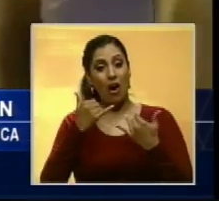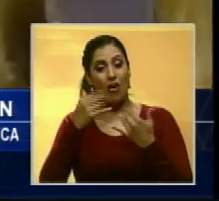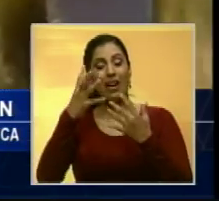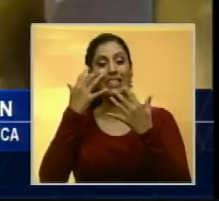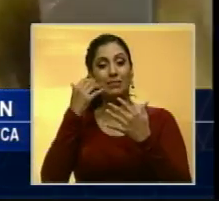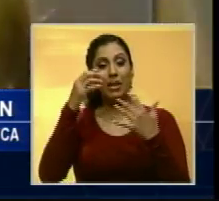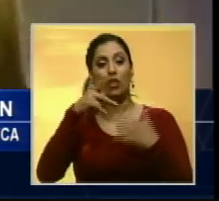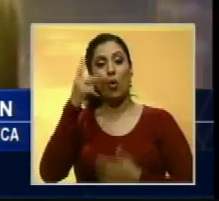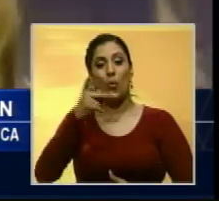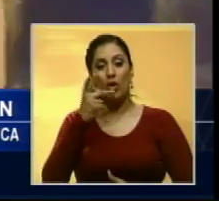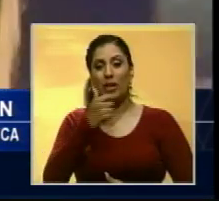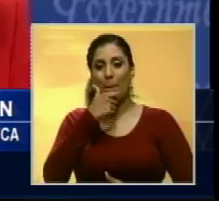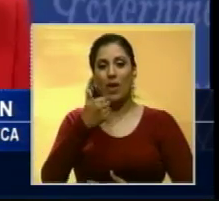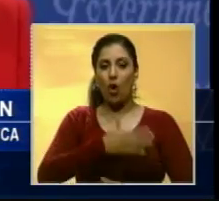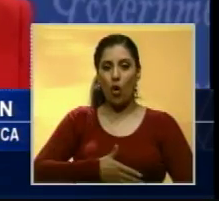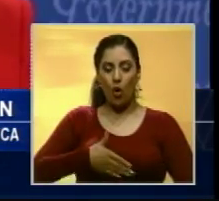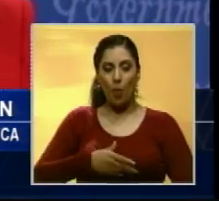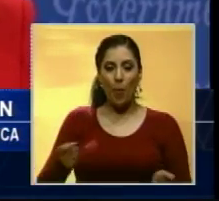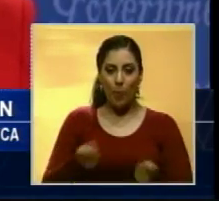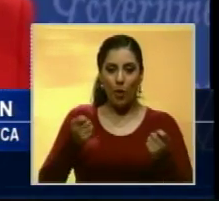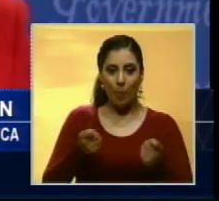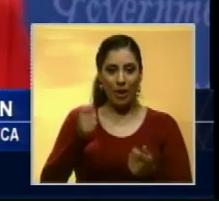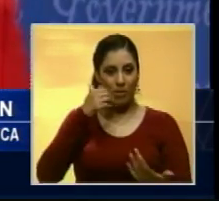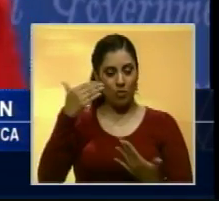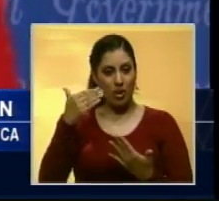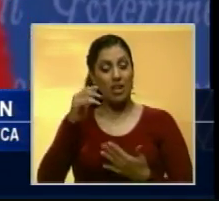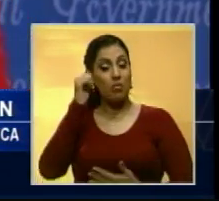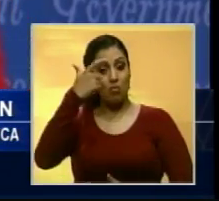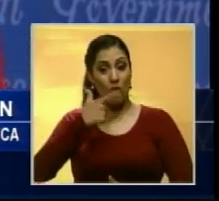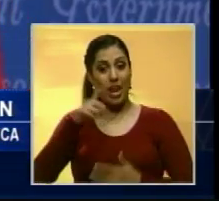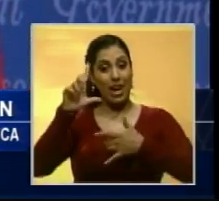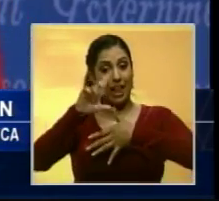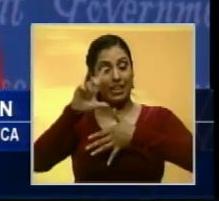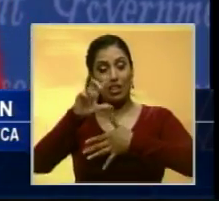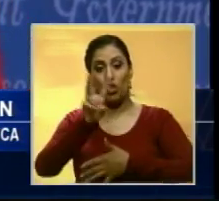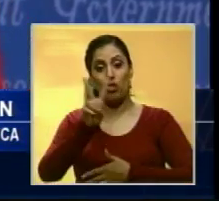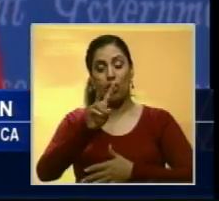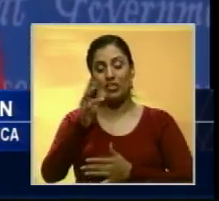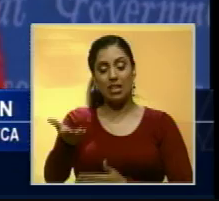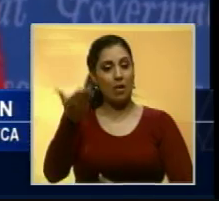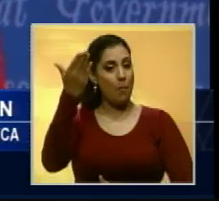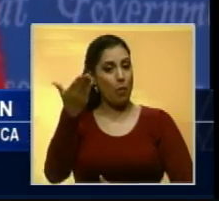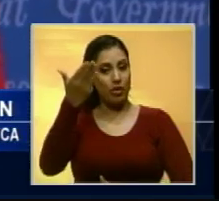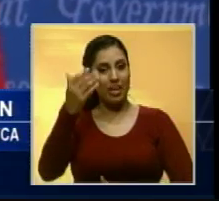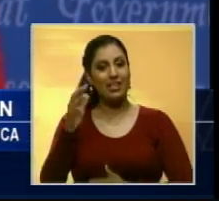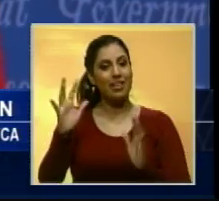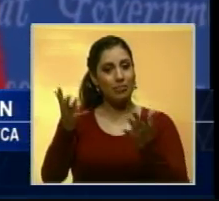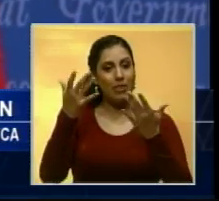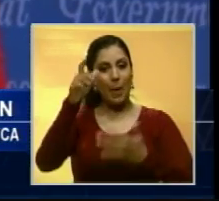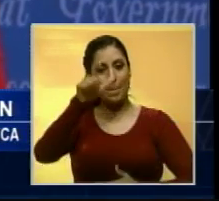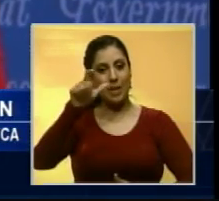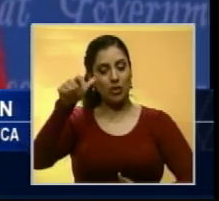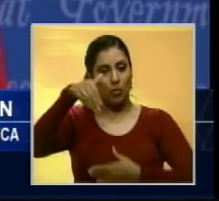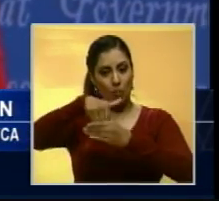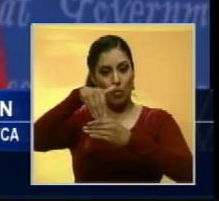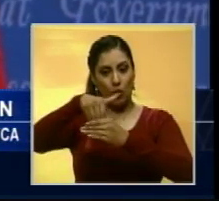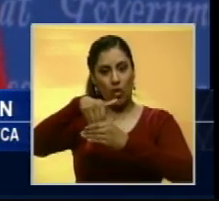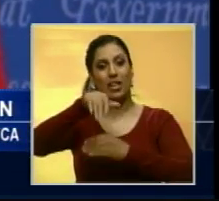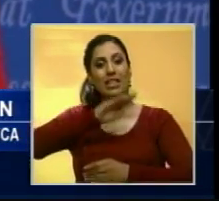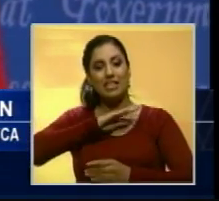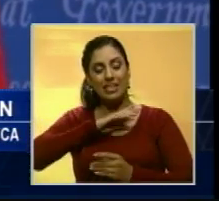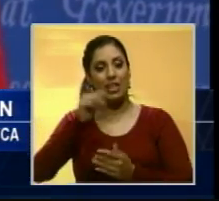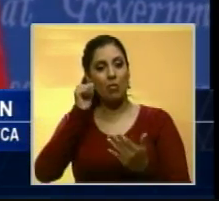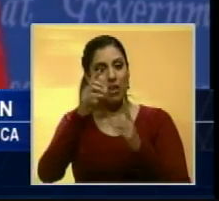en política como un comodín de la campaña de Hillary Clinton. Ser mujer y latina son dos claves importantes para atraer el público electoral que requiere